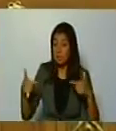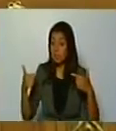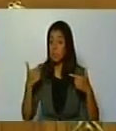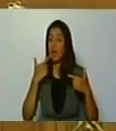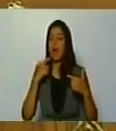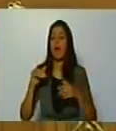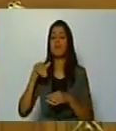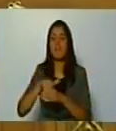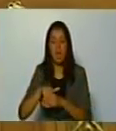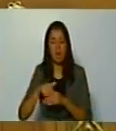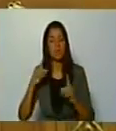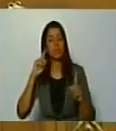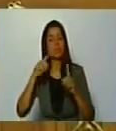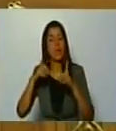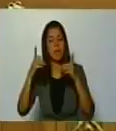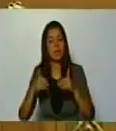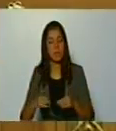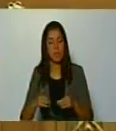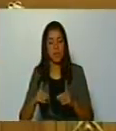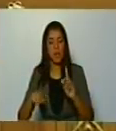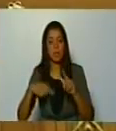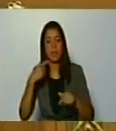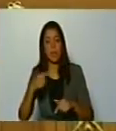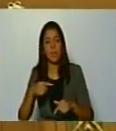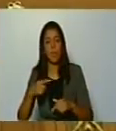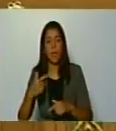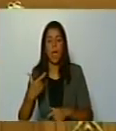se convoca una de alcaldes, ¿verdad?,